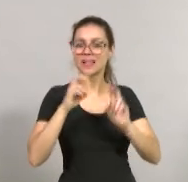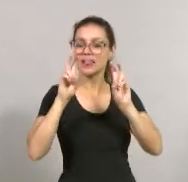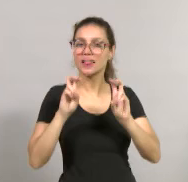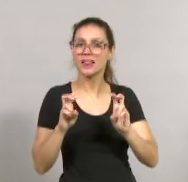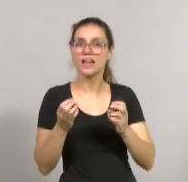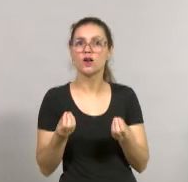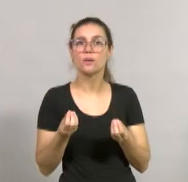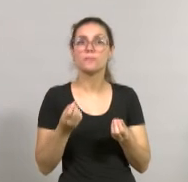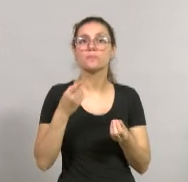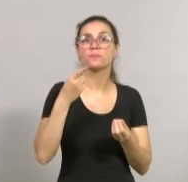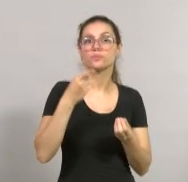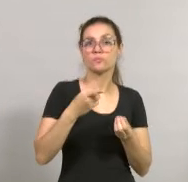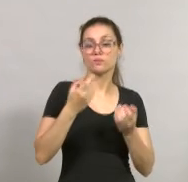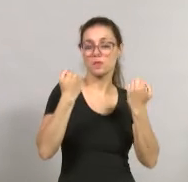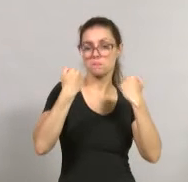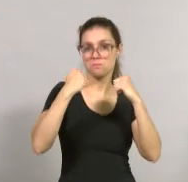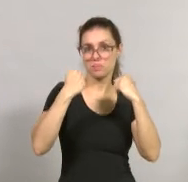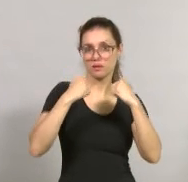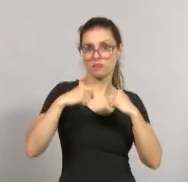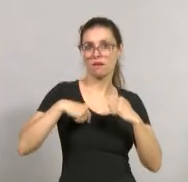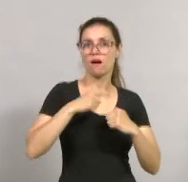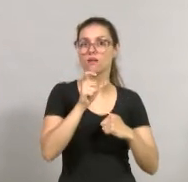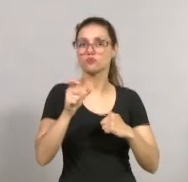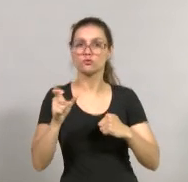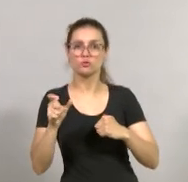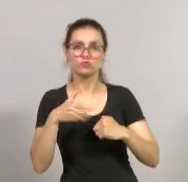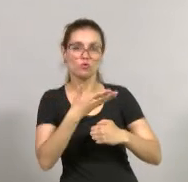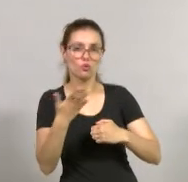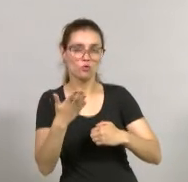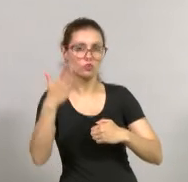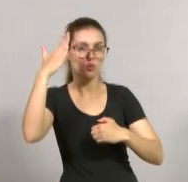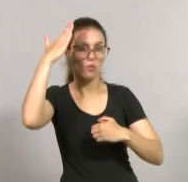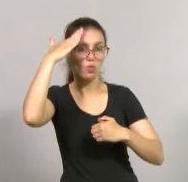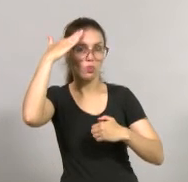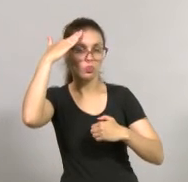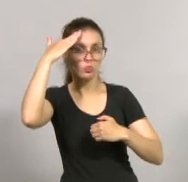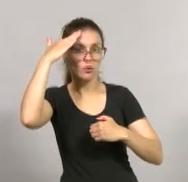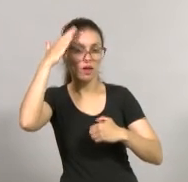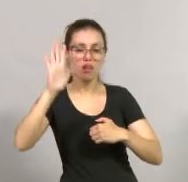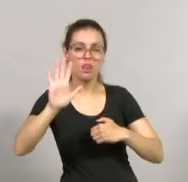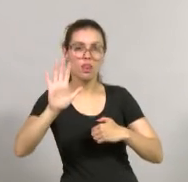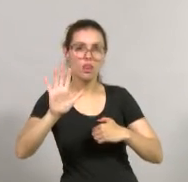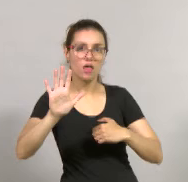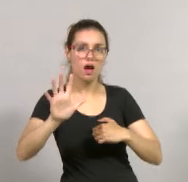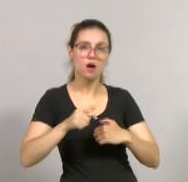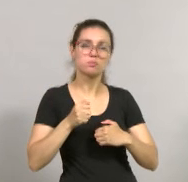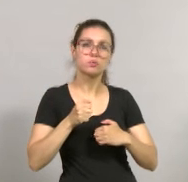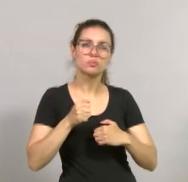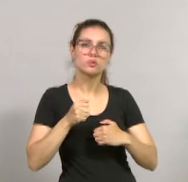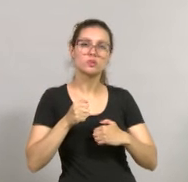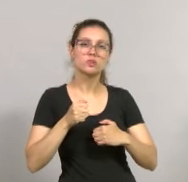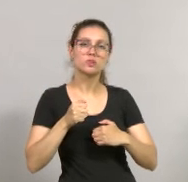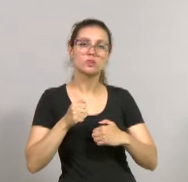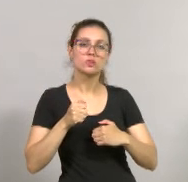que ver con una práctica sociocultural de apropiación de de un punto